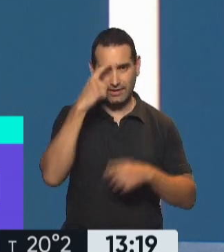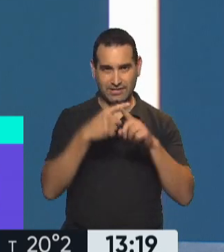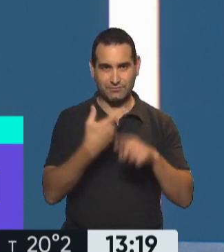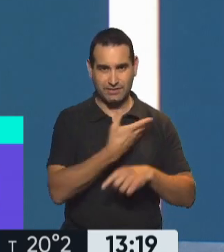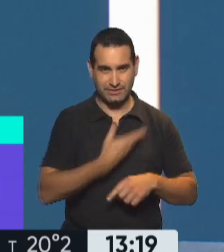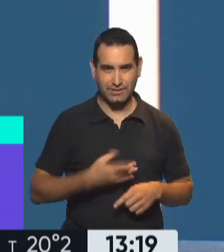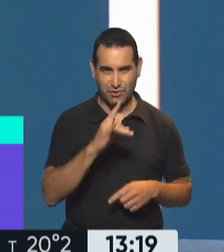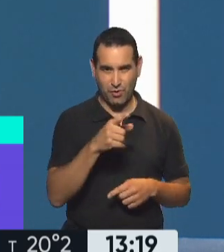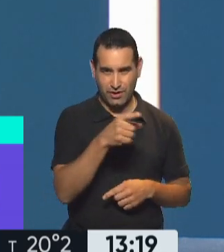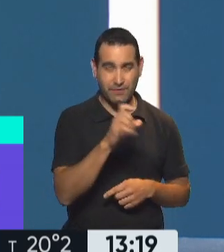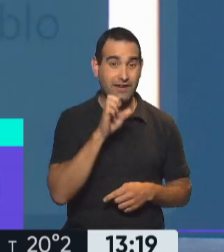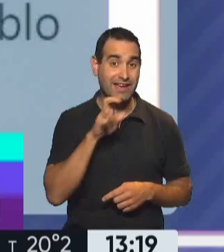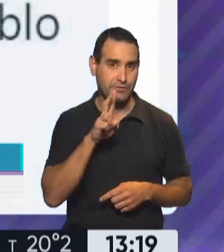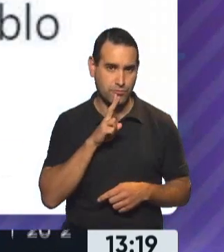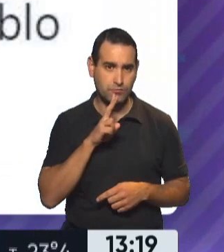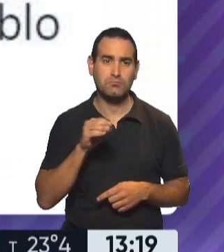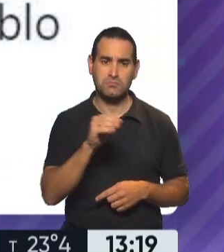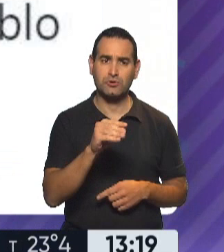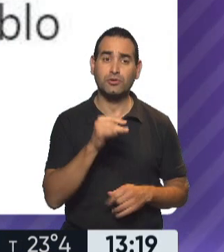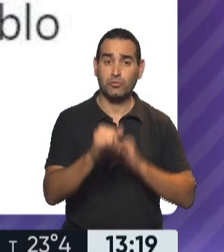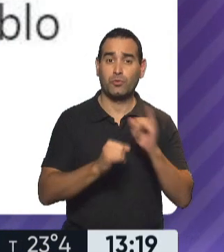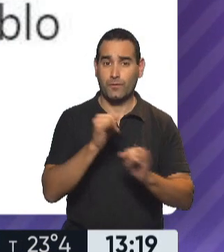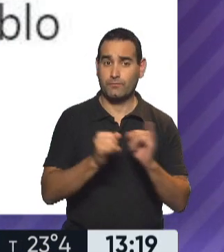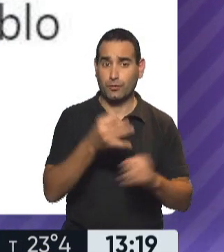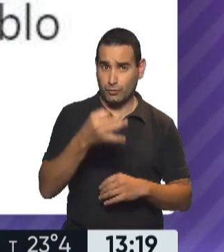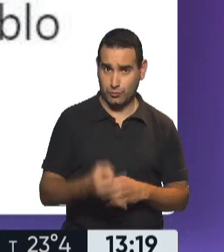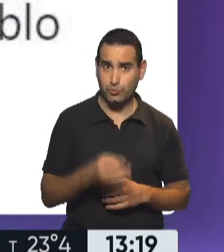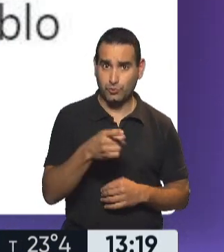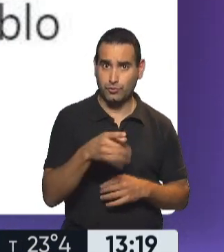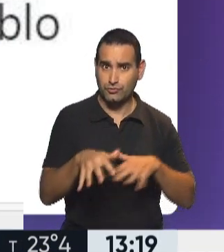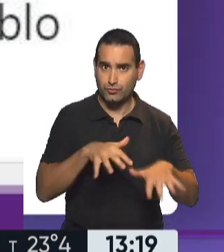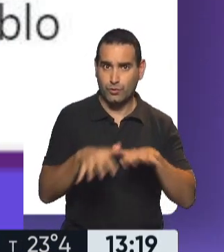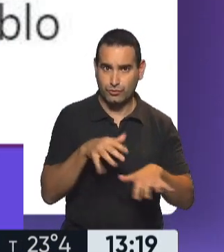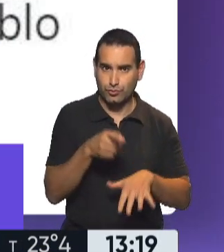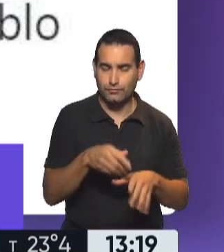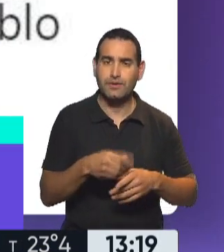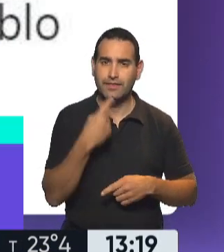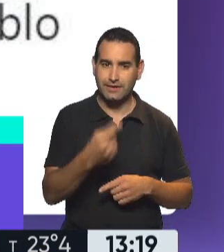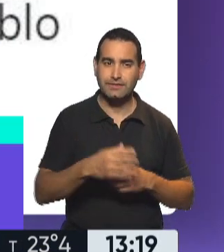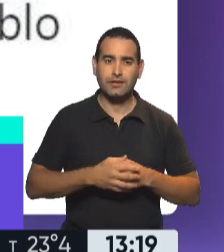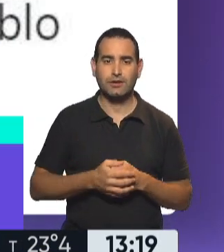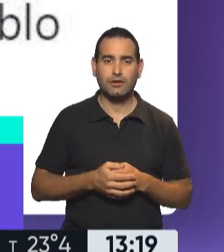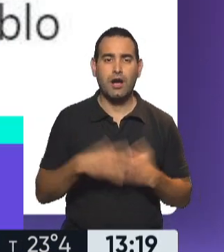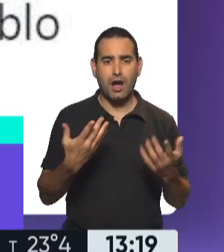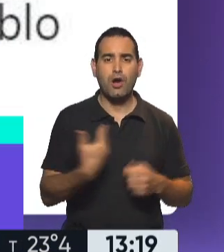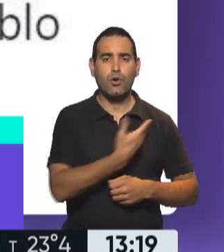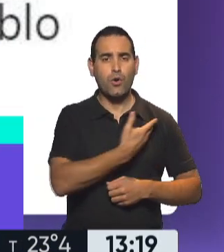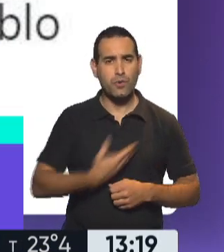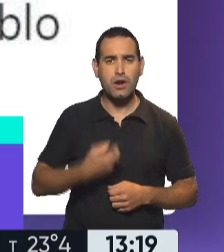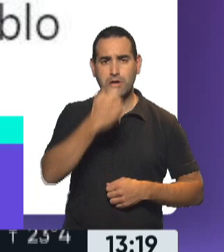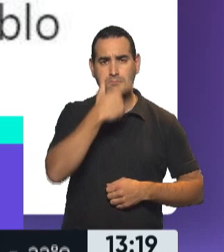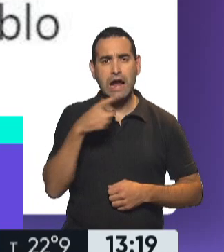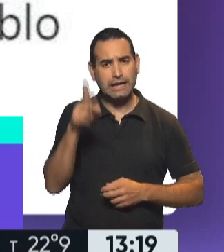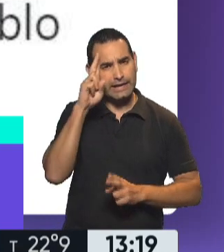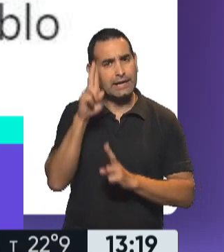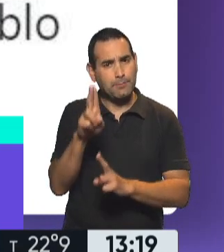expresidente de Bolivia, de Evo Morales, que hizo referencia precisamente a esta situación y publicaba: respetamos al gobierno de